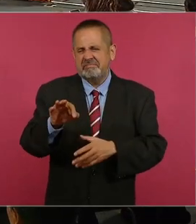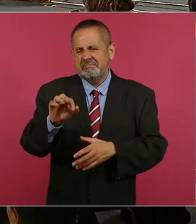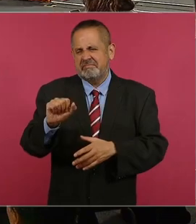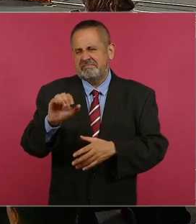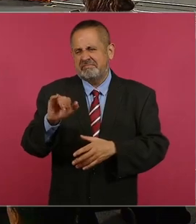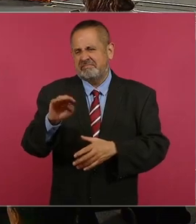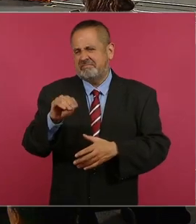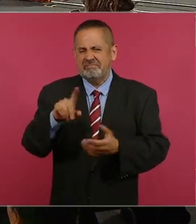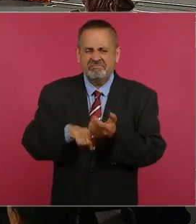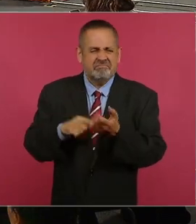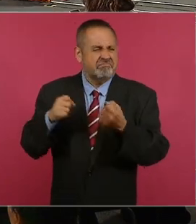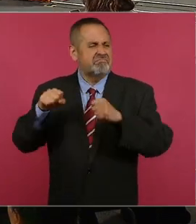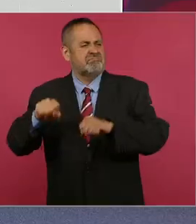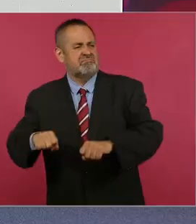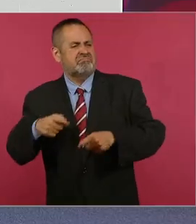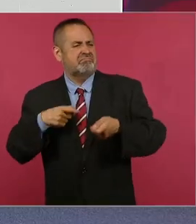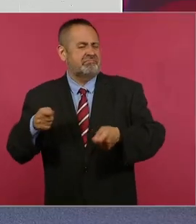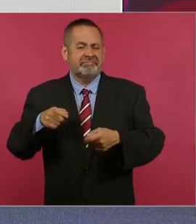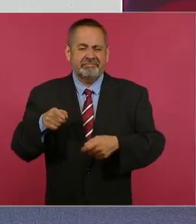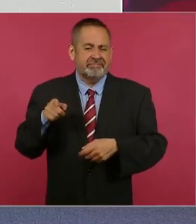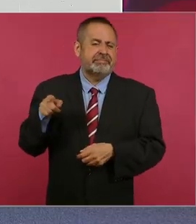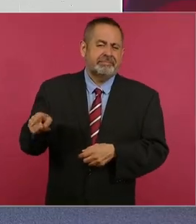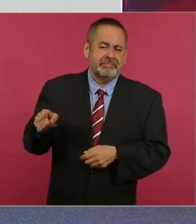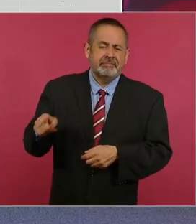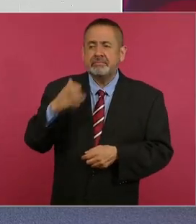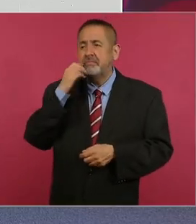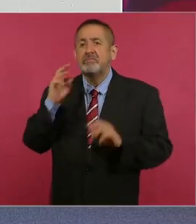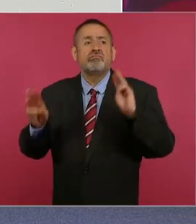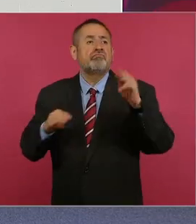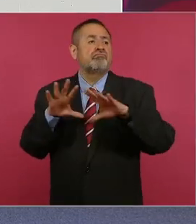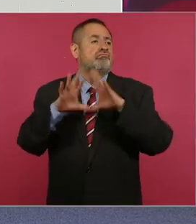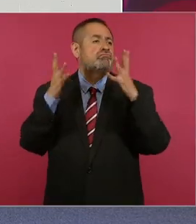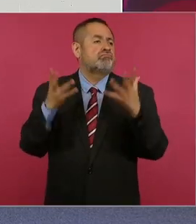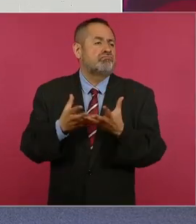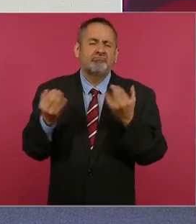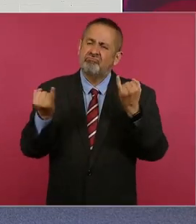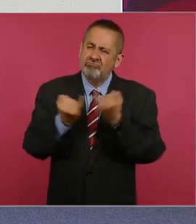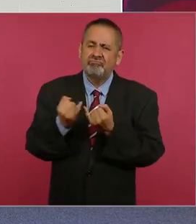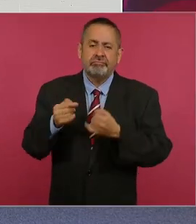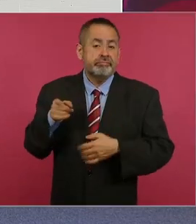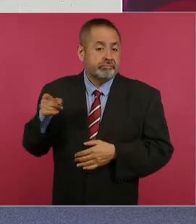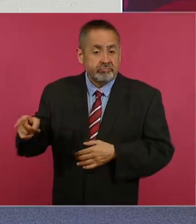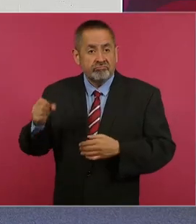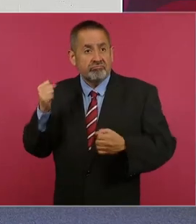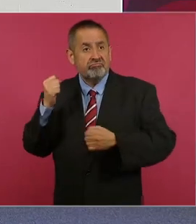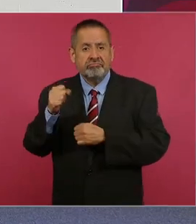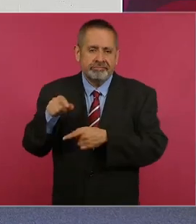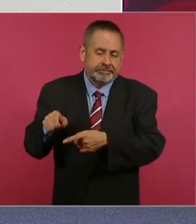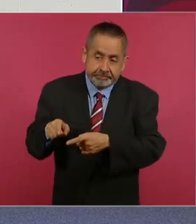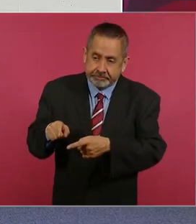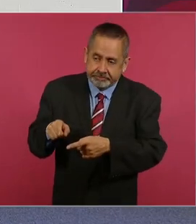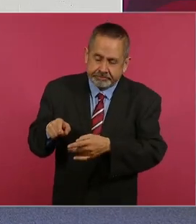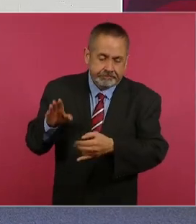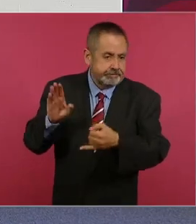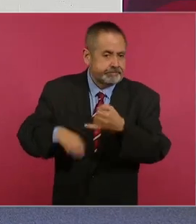que quieren que predomine en el mundo. Y ahí va